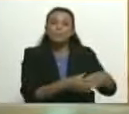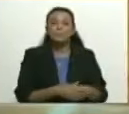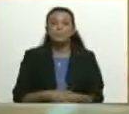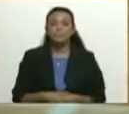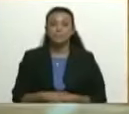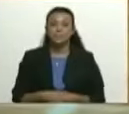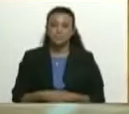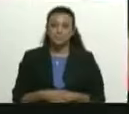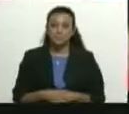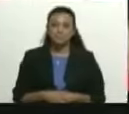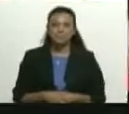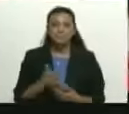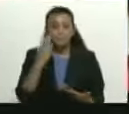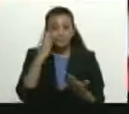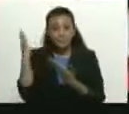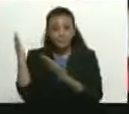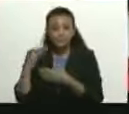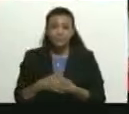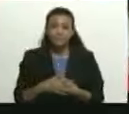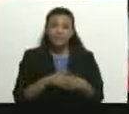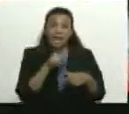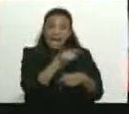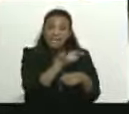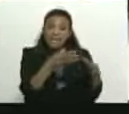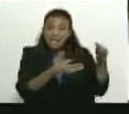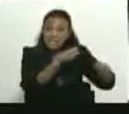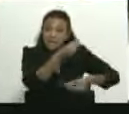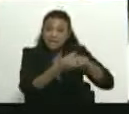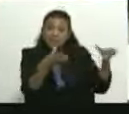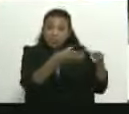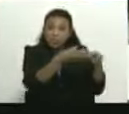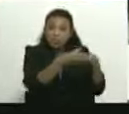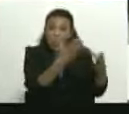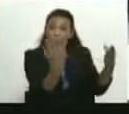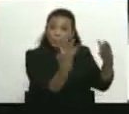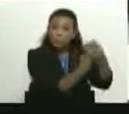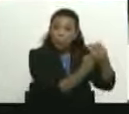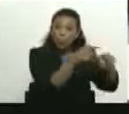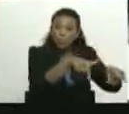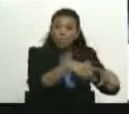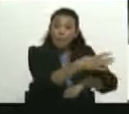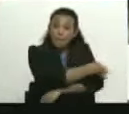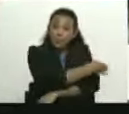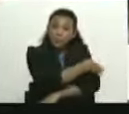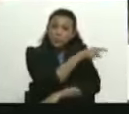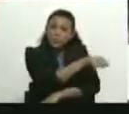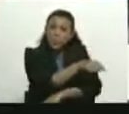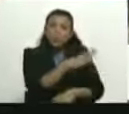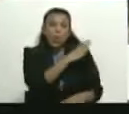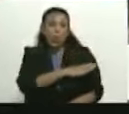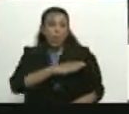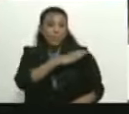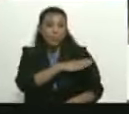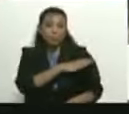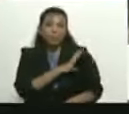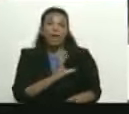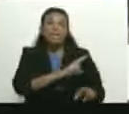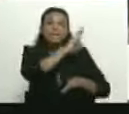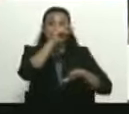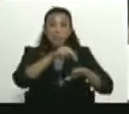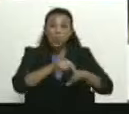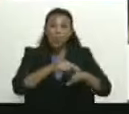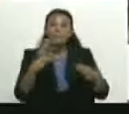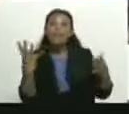oposiciones. Ese proceso de elección primaria, que tuvo como ente rector una comisión llamada Comisión Nacional